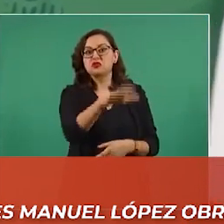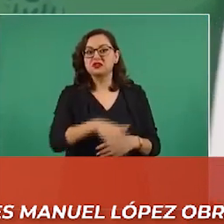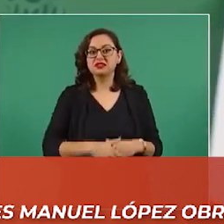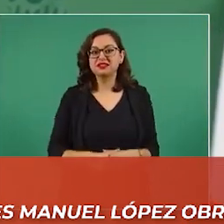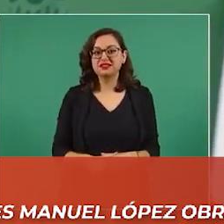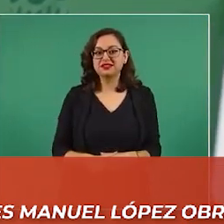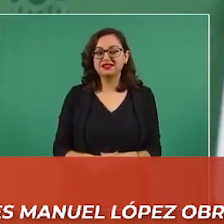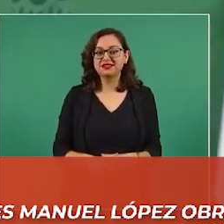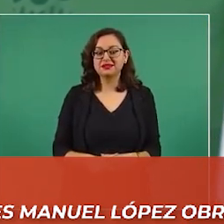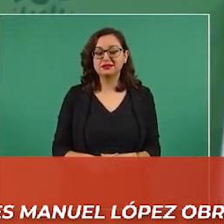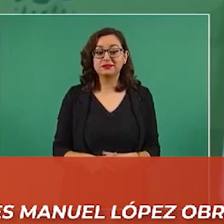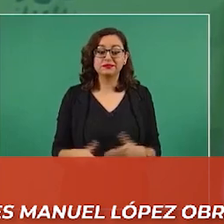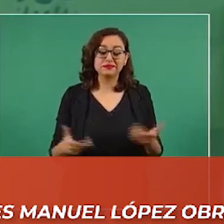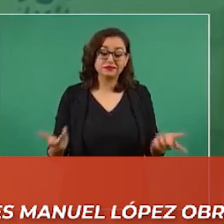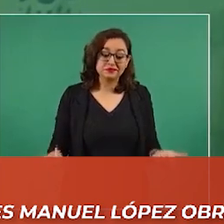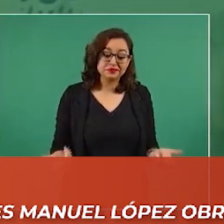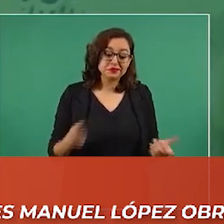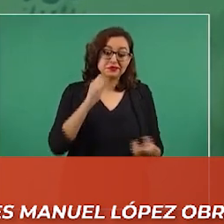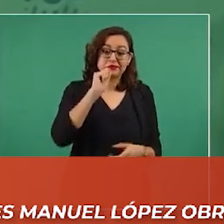se